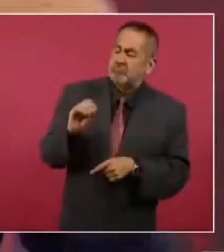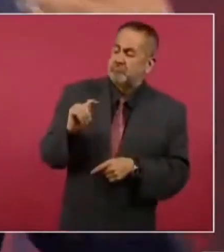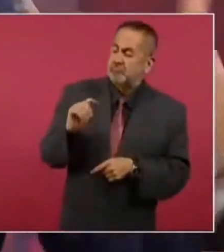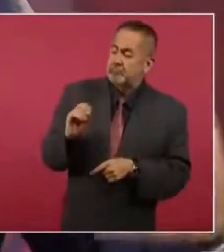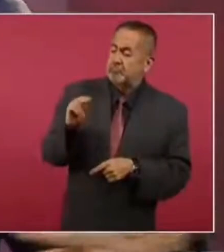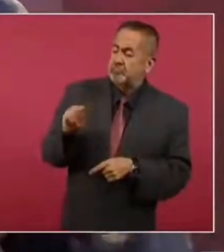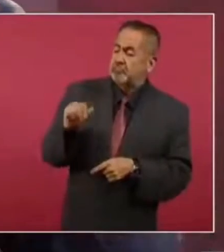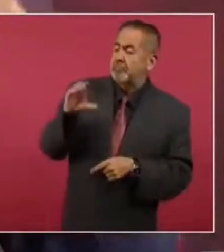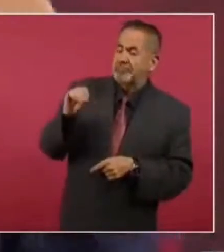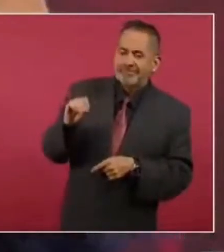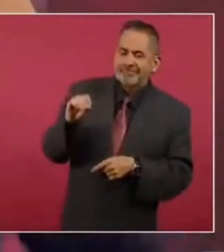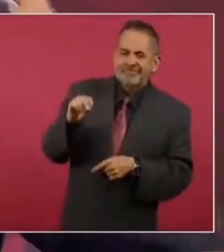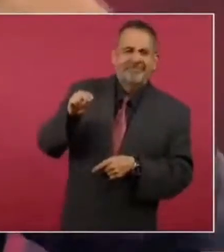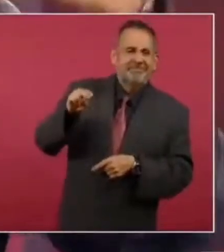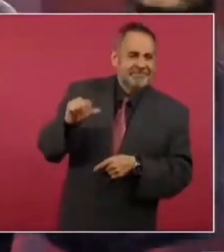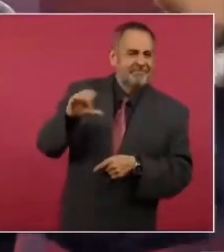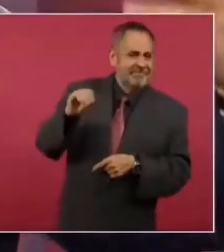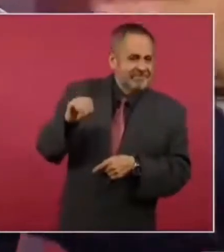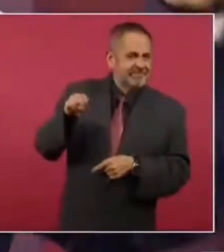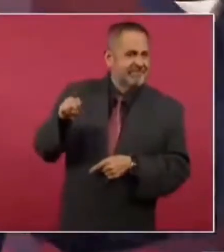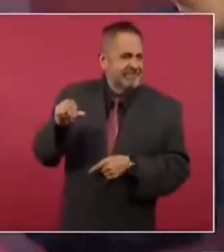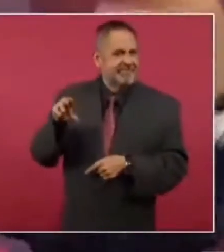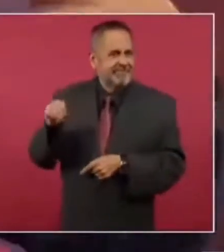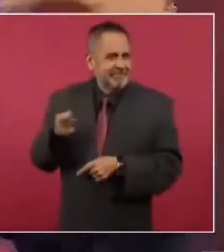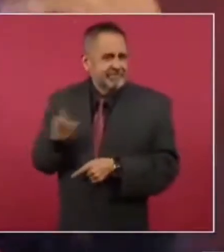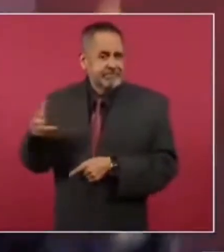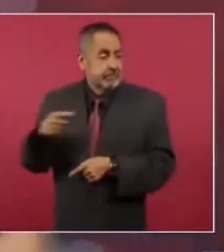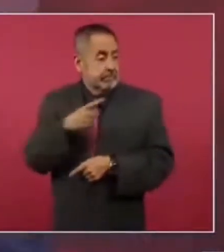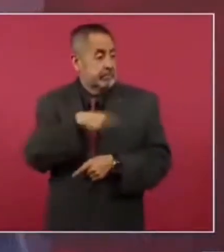porque se empezaron a sentir, ¿no?